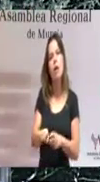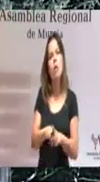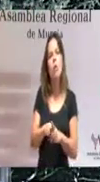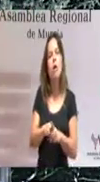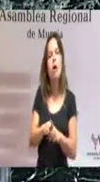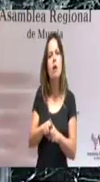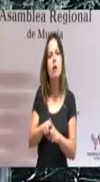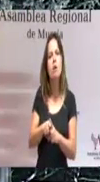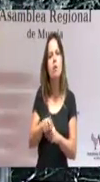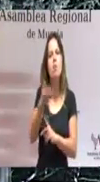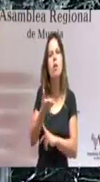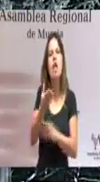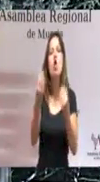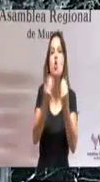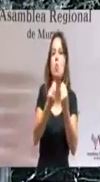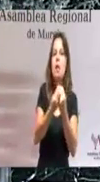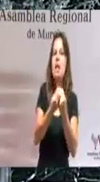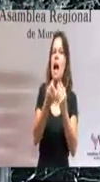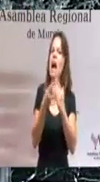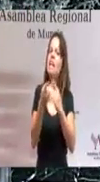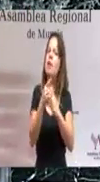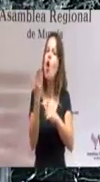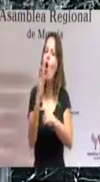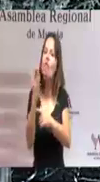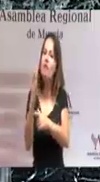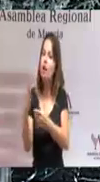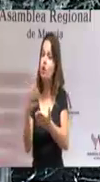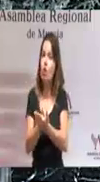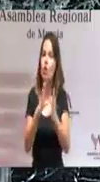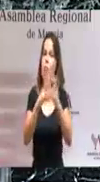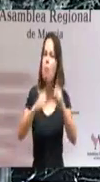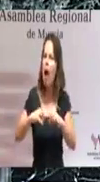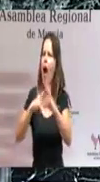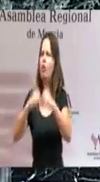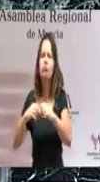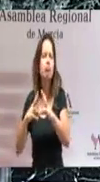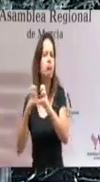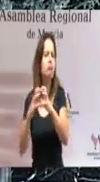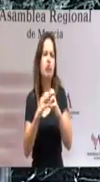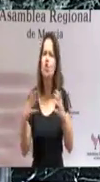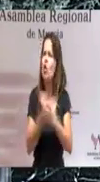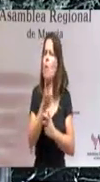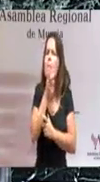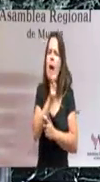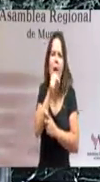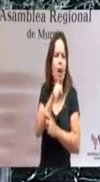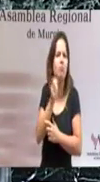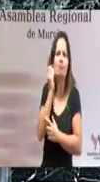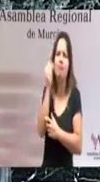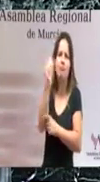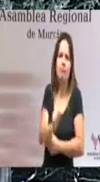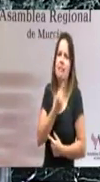importante numérica y cualitativamente oferta por todos de pactos y acuerdos. Todos hemos citado esa palabra en nuestras